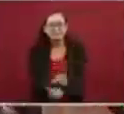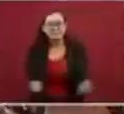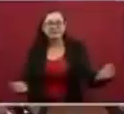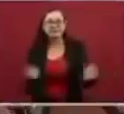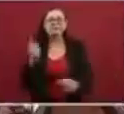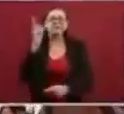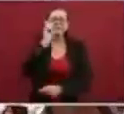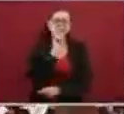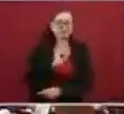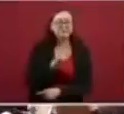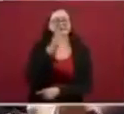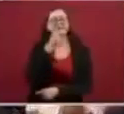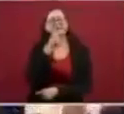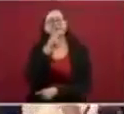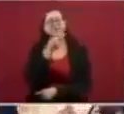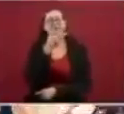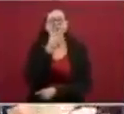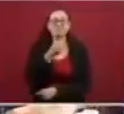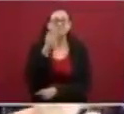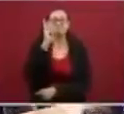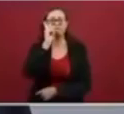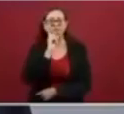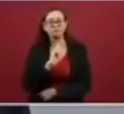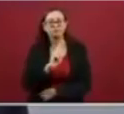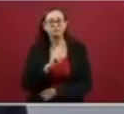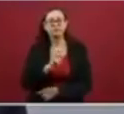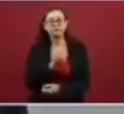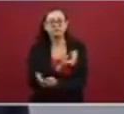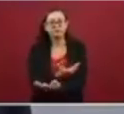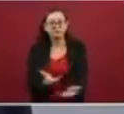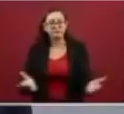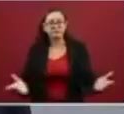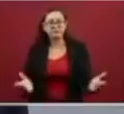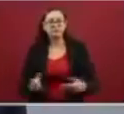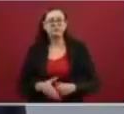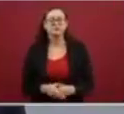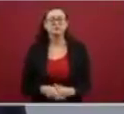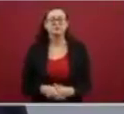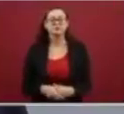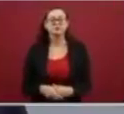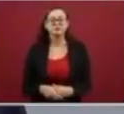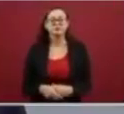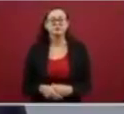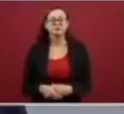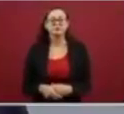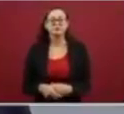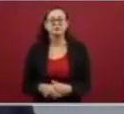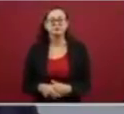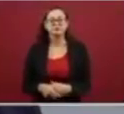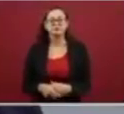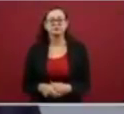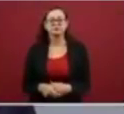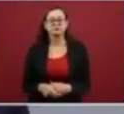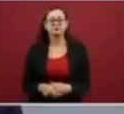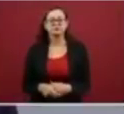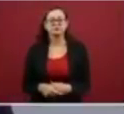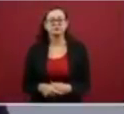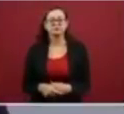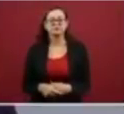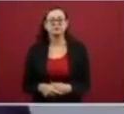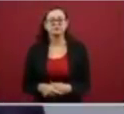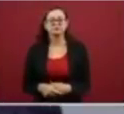niñas, a quienes tenemos el deber de dejarles